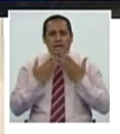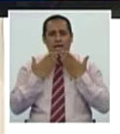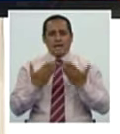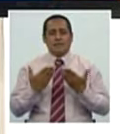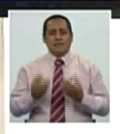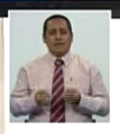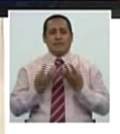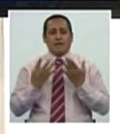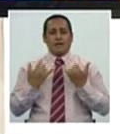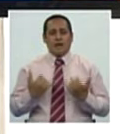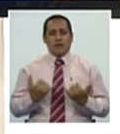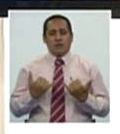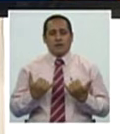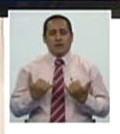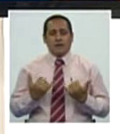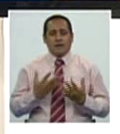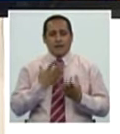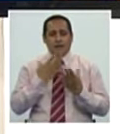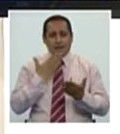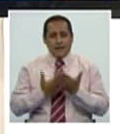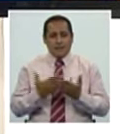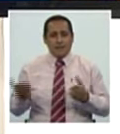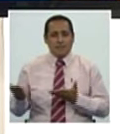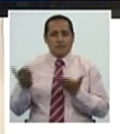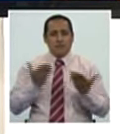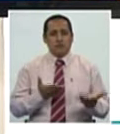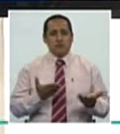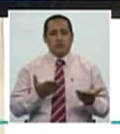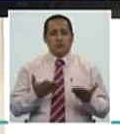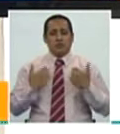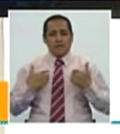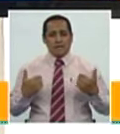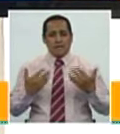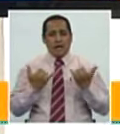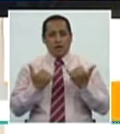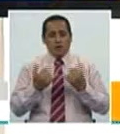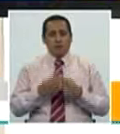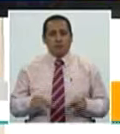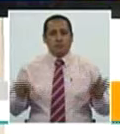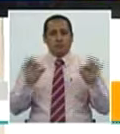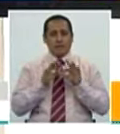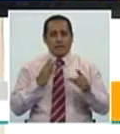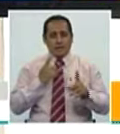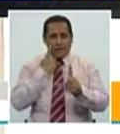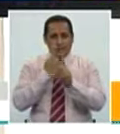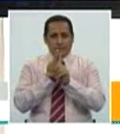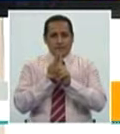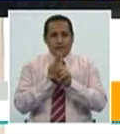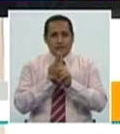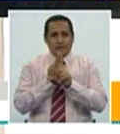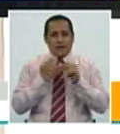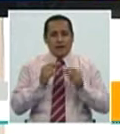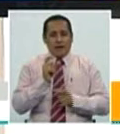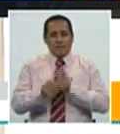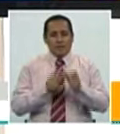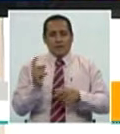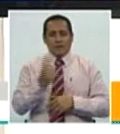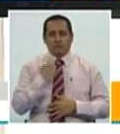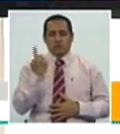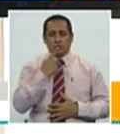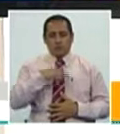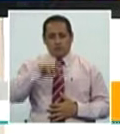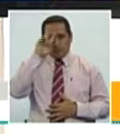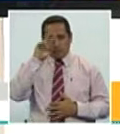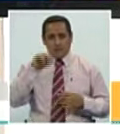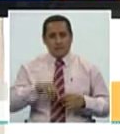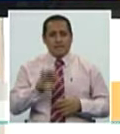Muchas gracias. Gracias por la invitación, tener la oportunidad de dirigirme a la audiencia a